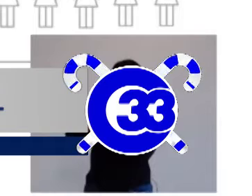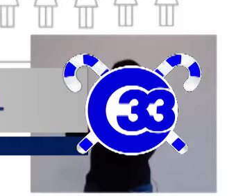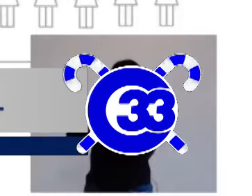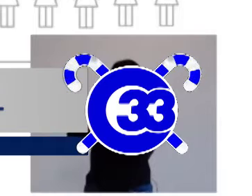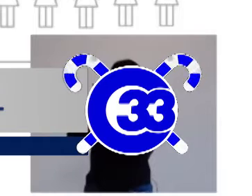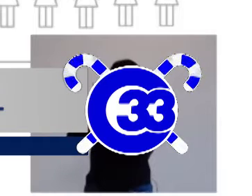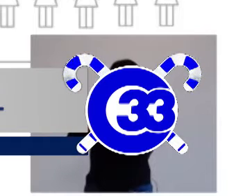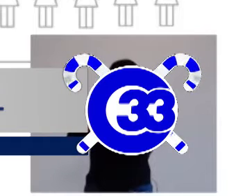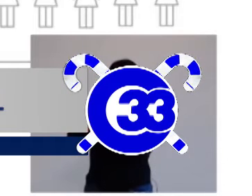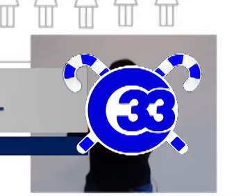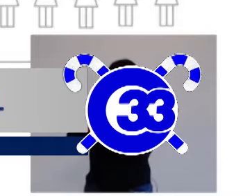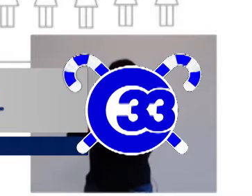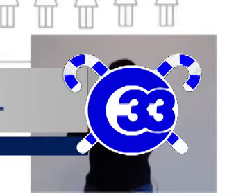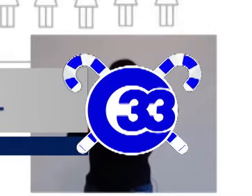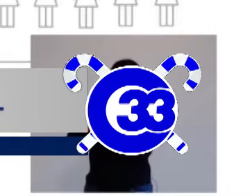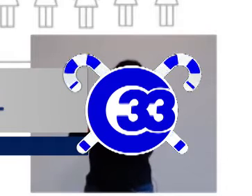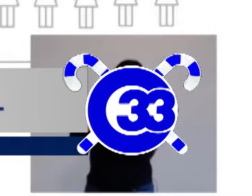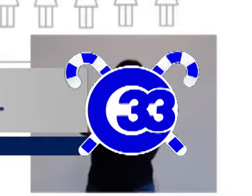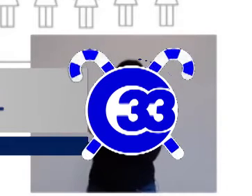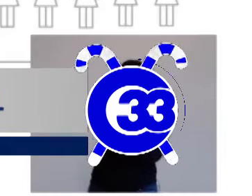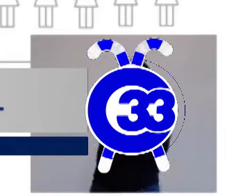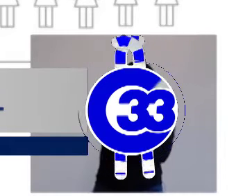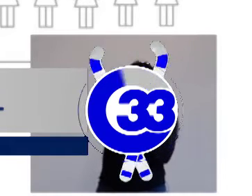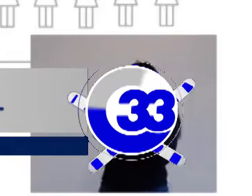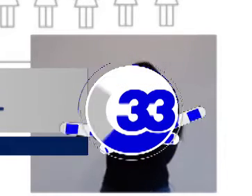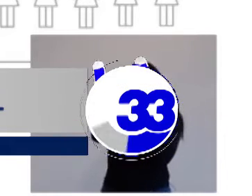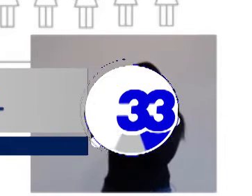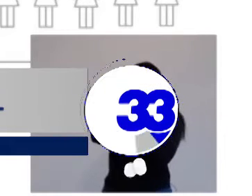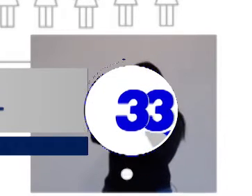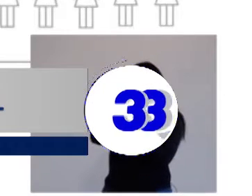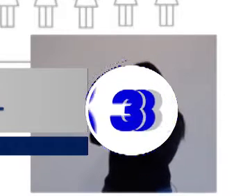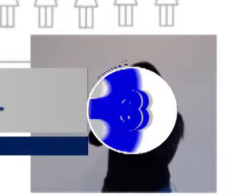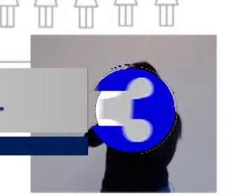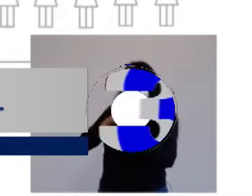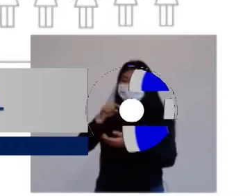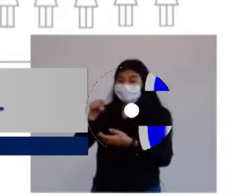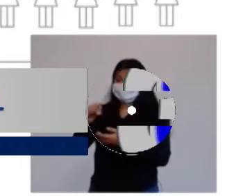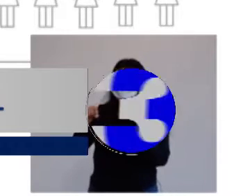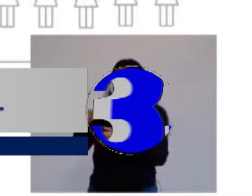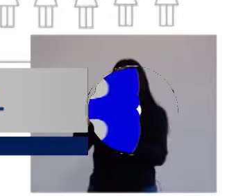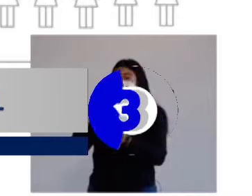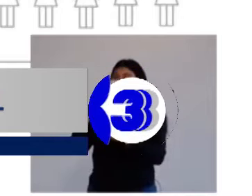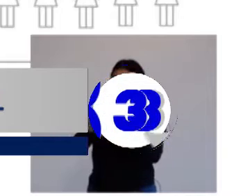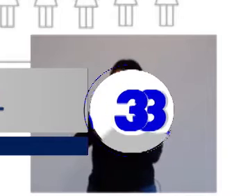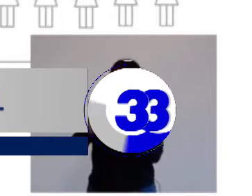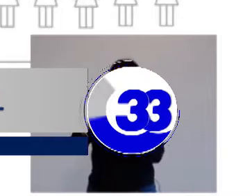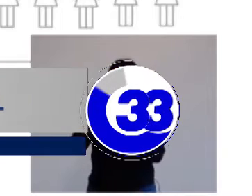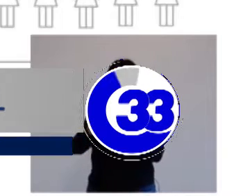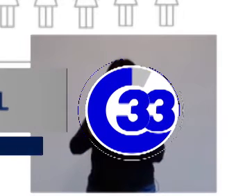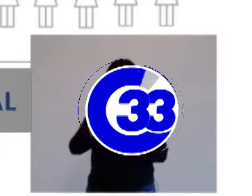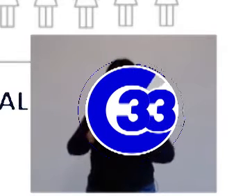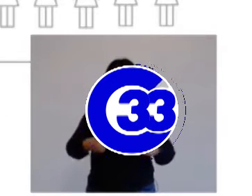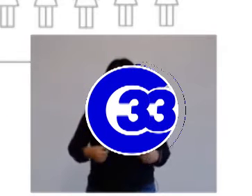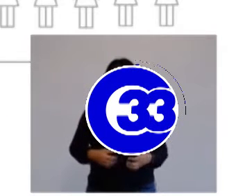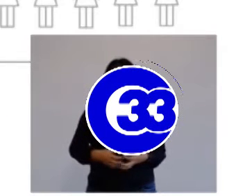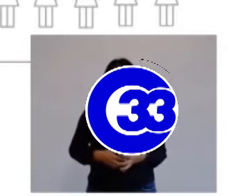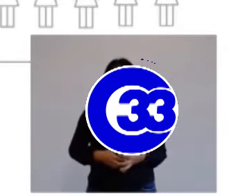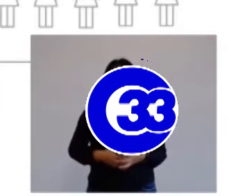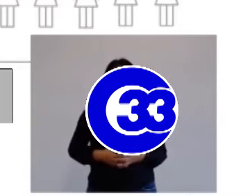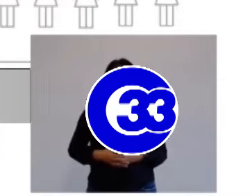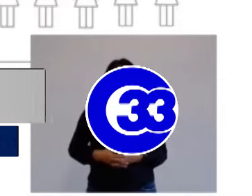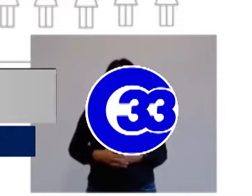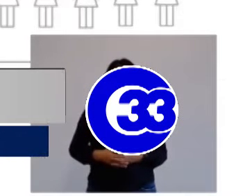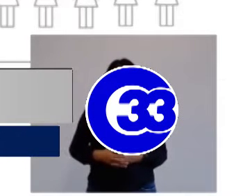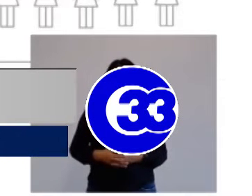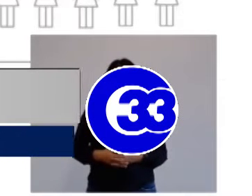66 de cada 100 mujeres ha sido víctima de violencia sexual, ¿verdad? Este es el dato, otra